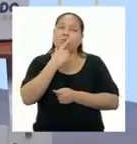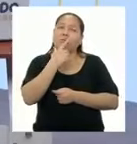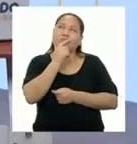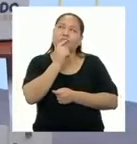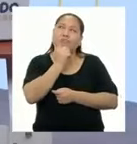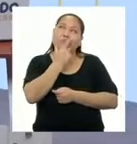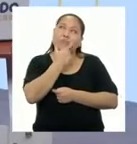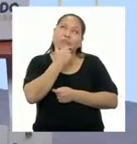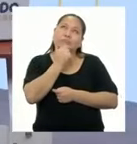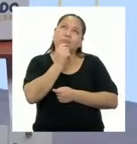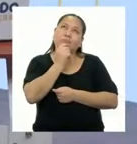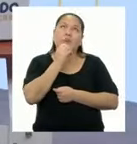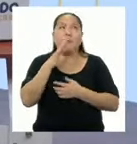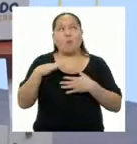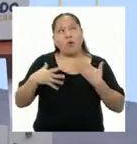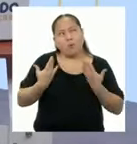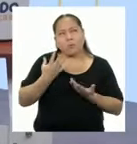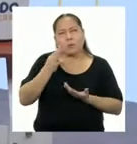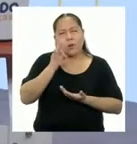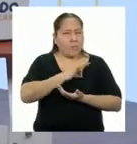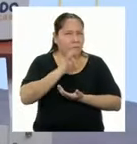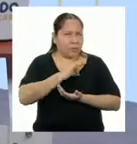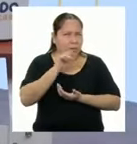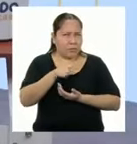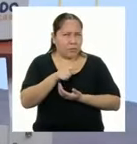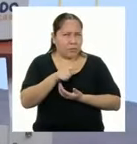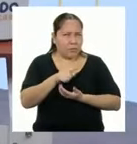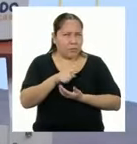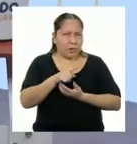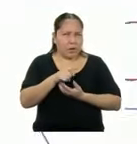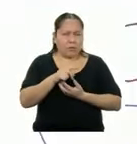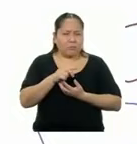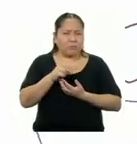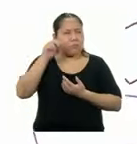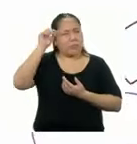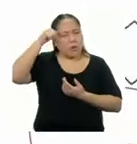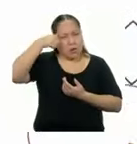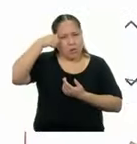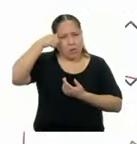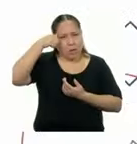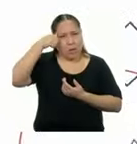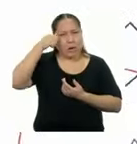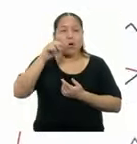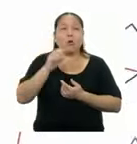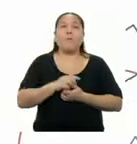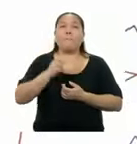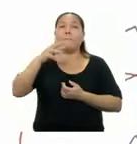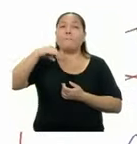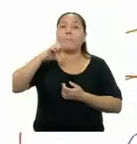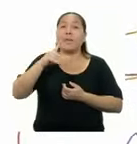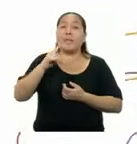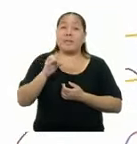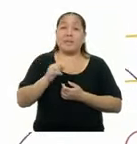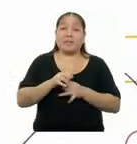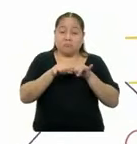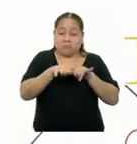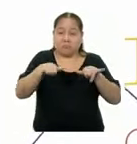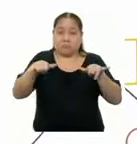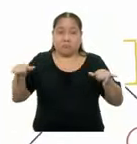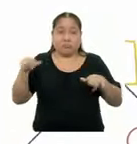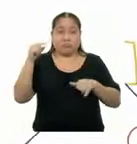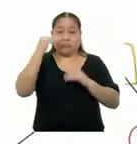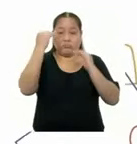¿Podríamos aprovechar para repasar sobre las unidades de medida, por favor? El sistema métrico decimal es un sistema de unidades